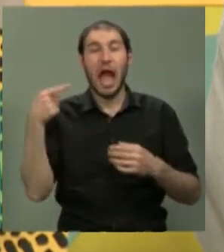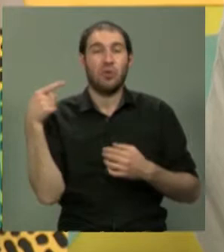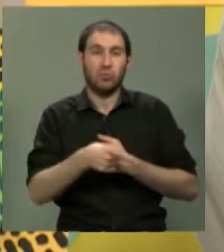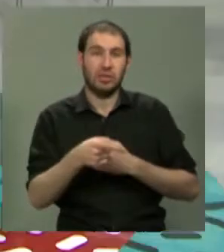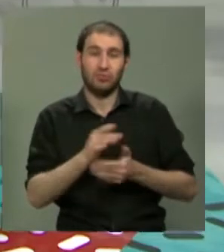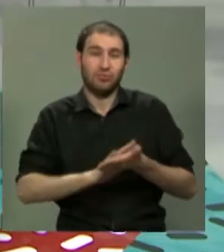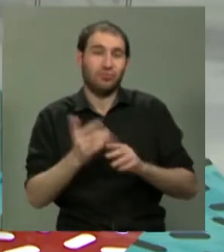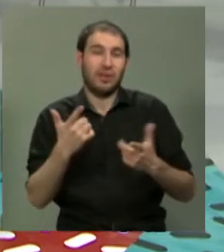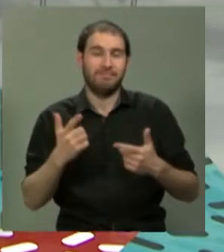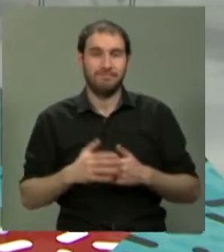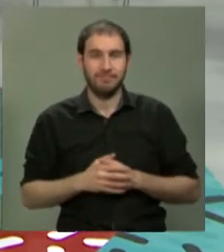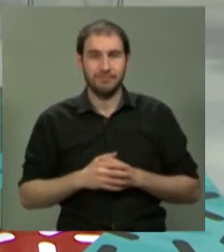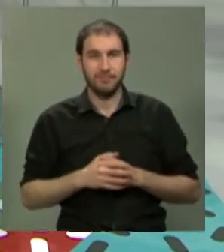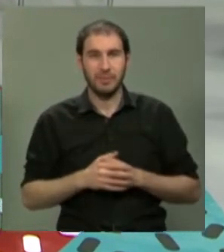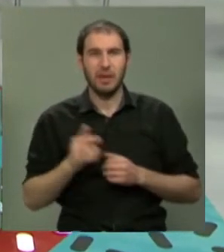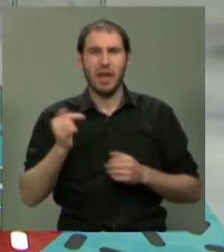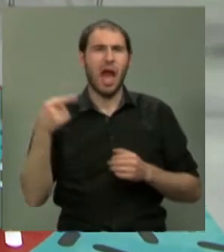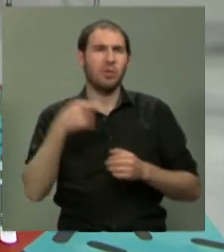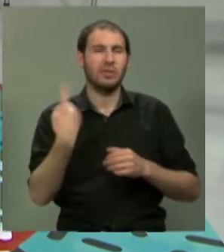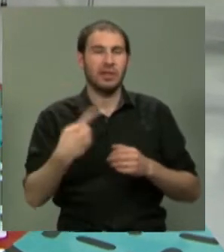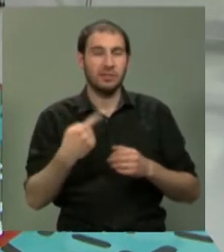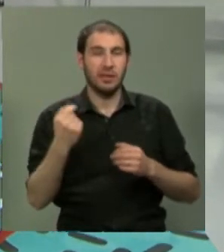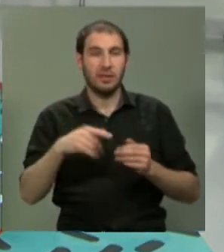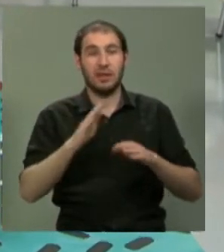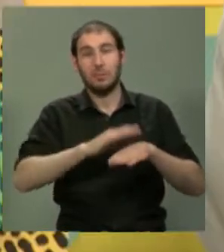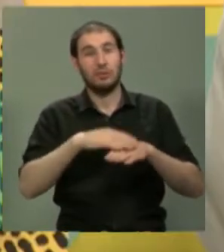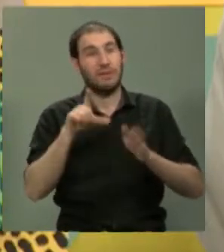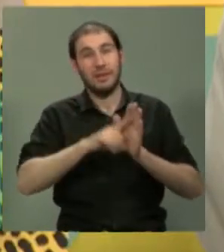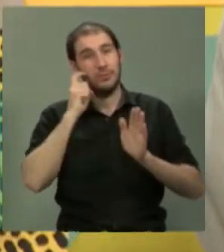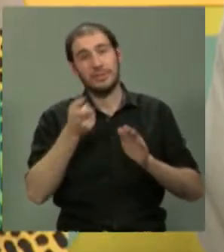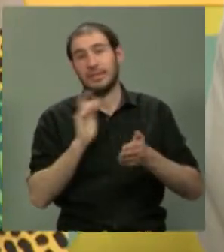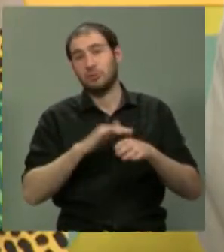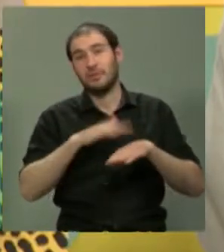no soluciona. Inseguridad, lo que hace la imputación es hacer a alguien responsable de un delito.